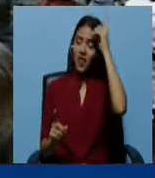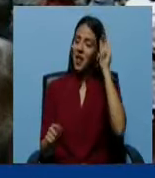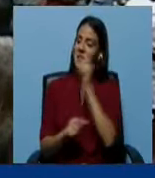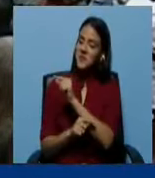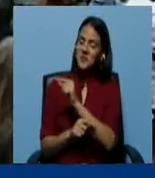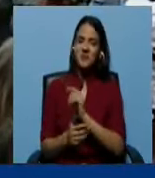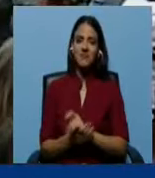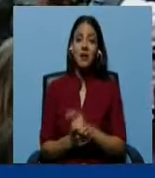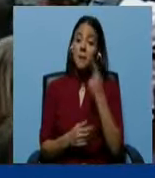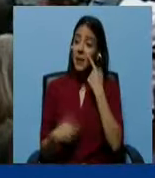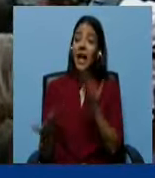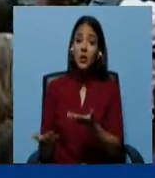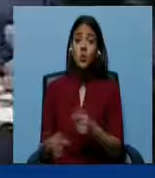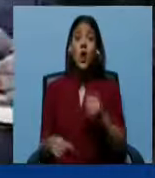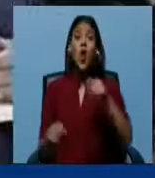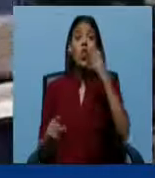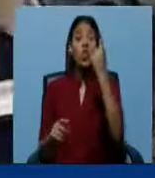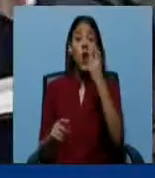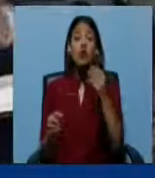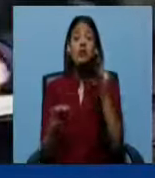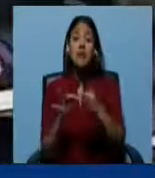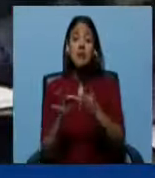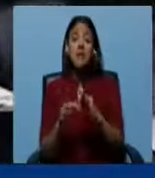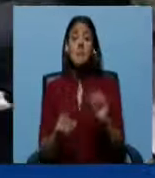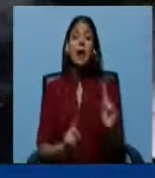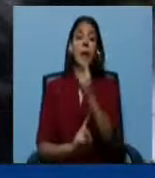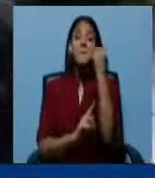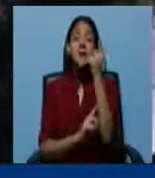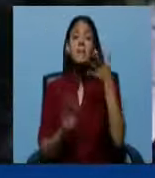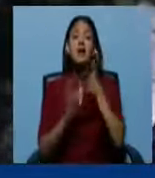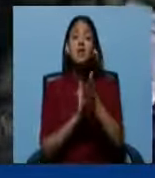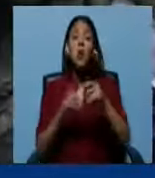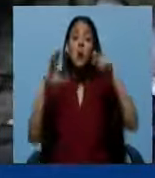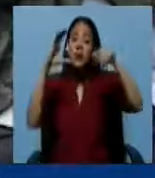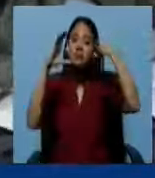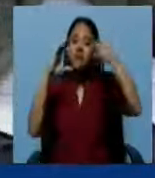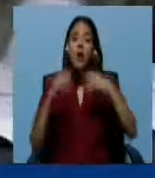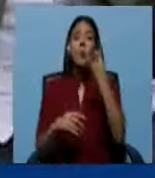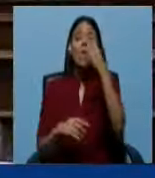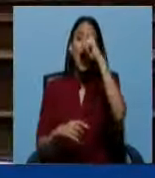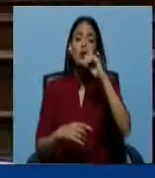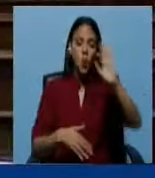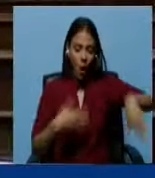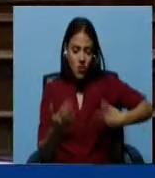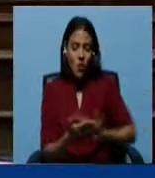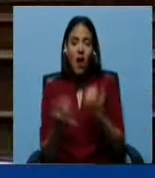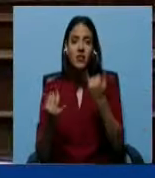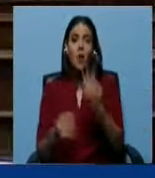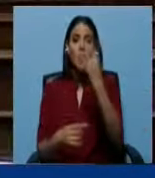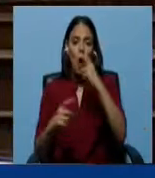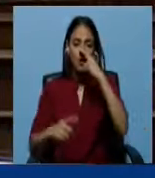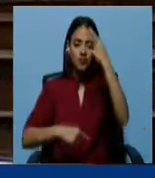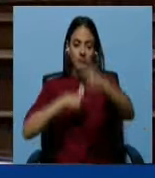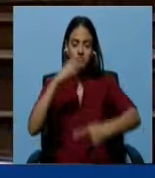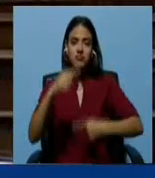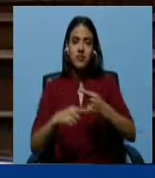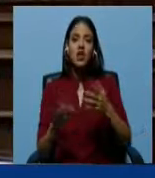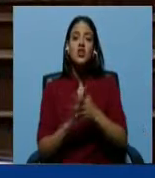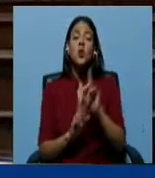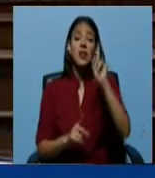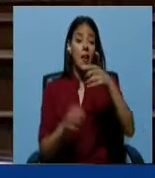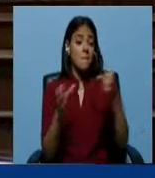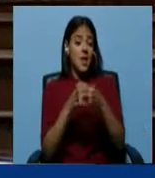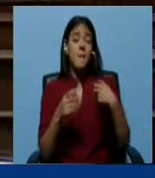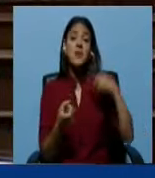Bueno, para que tú veas, un 2 de septiembre fue el primer programa que hizo Diosdado hace 4 años. A la primera combatiente,